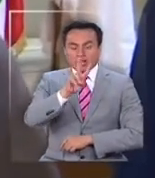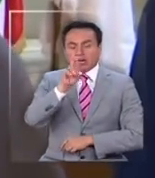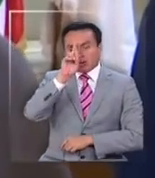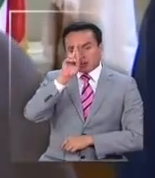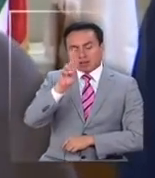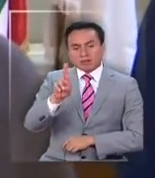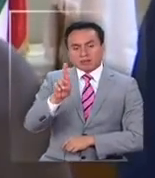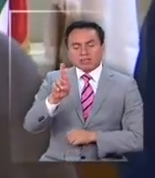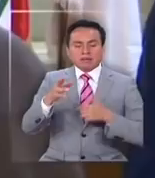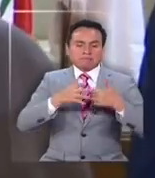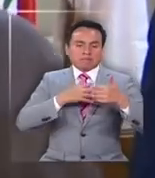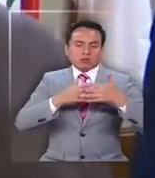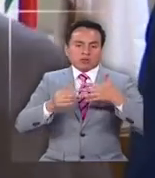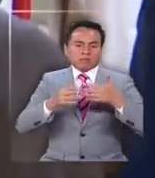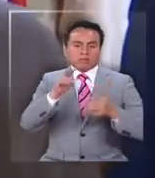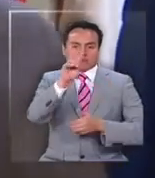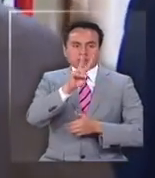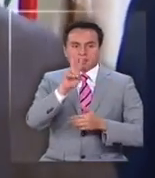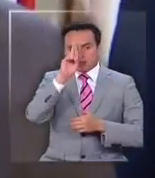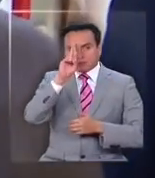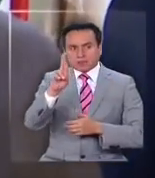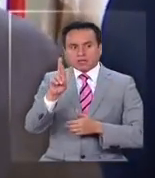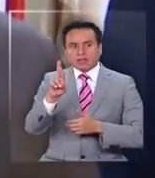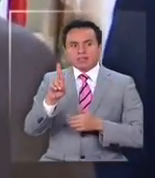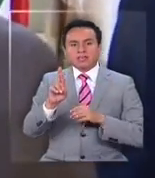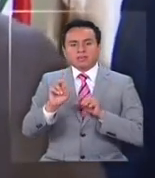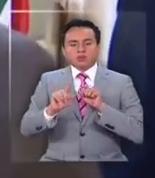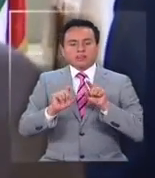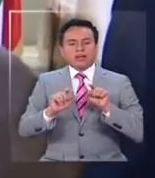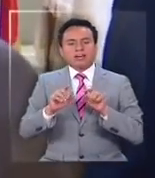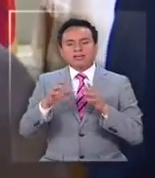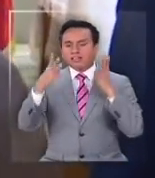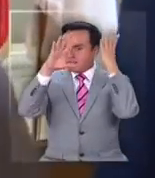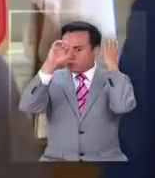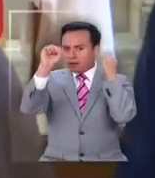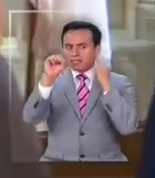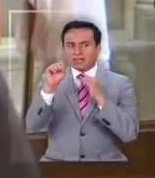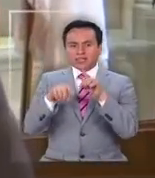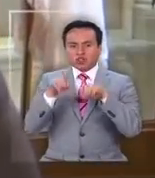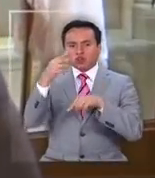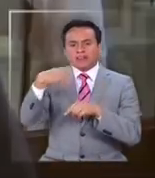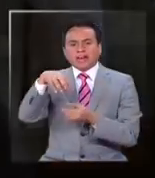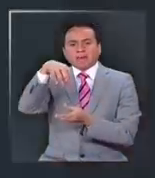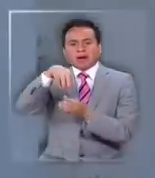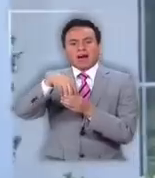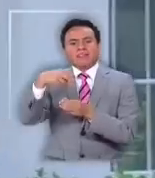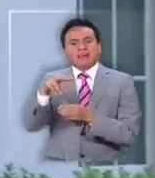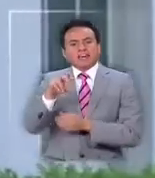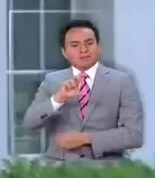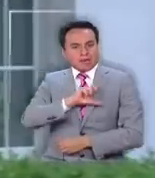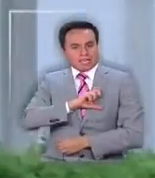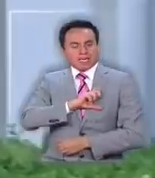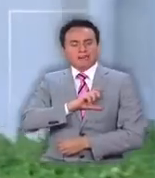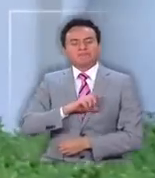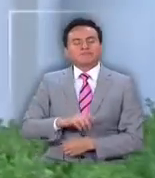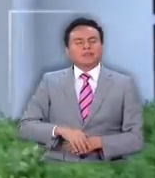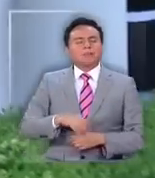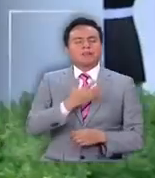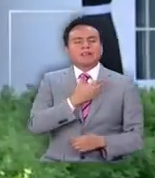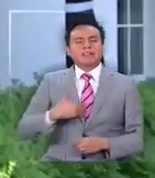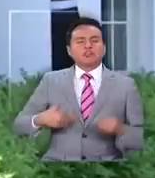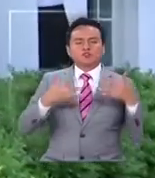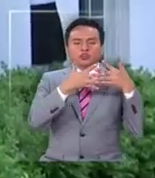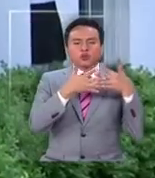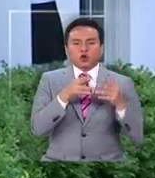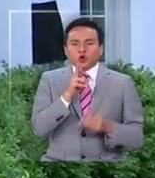respetar naturalmente la inmunidad diplomática del territorio de la embajada española. También los presidentes de Estados Unidos